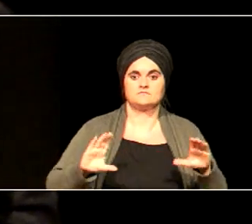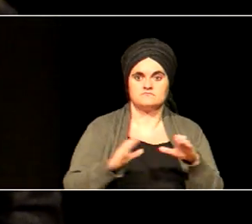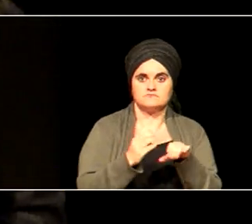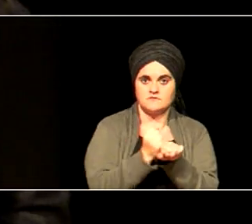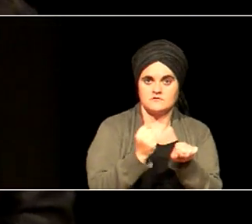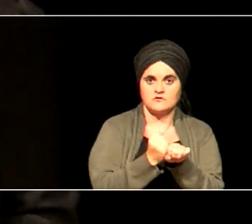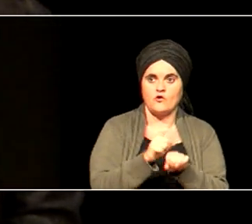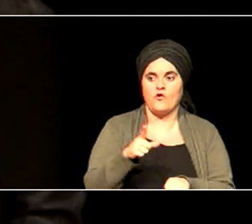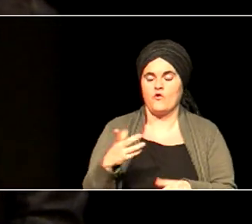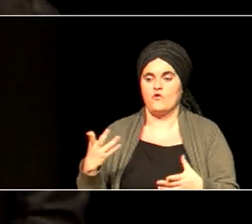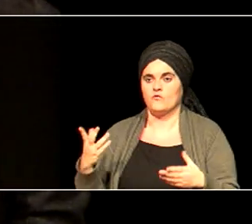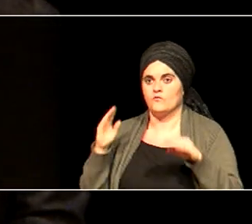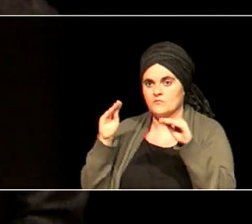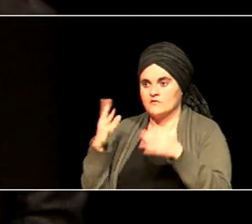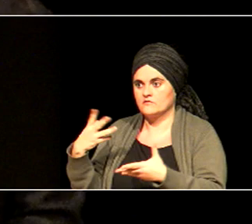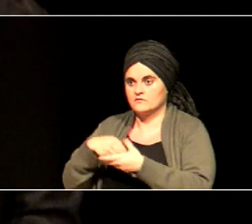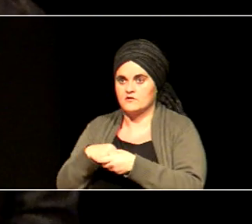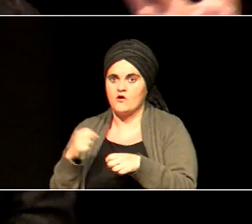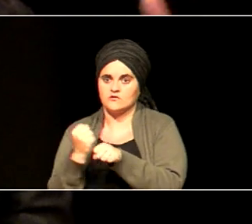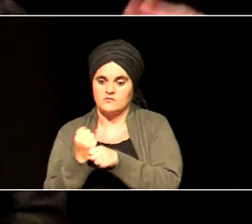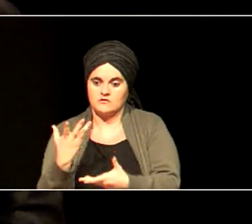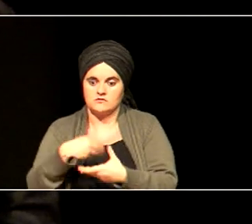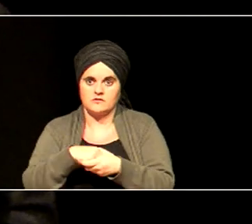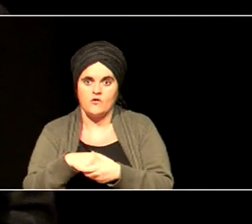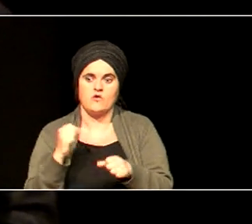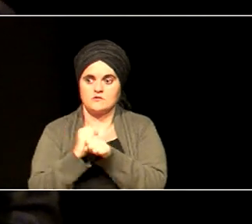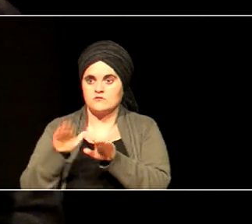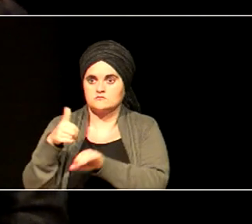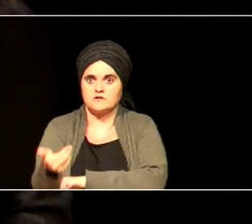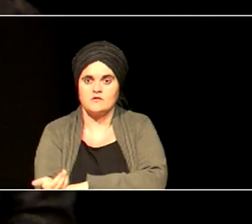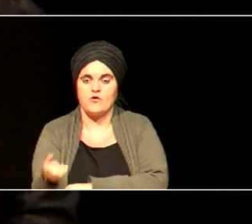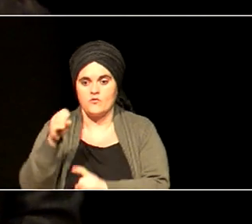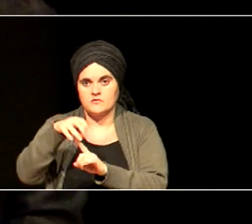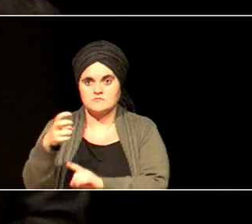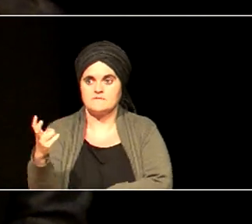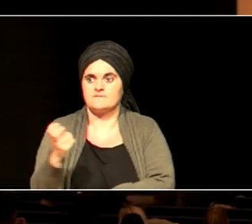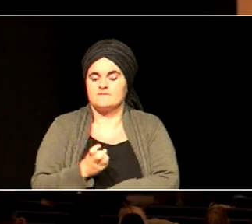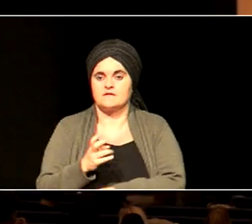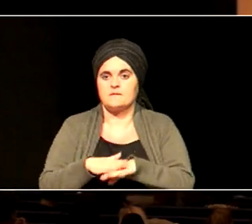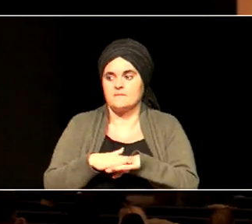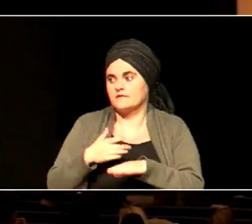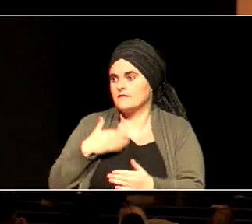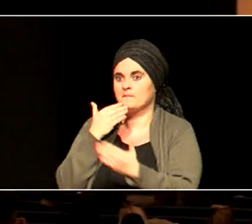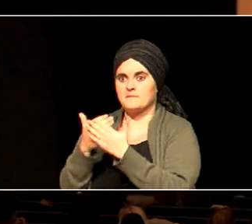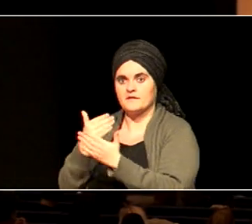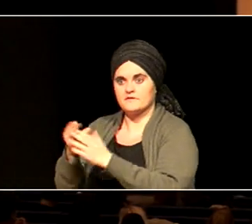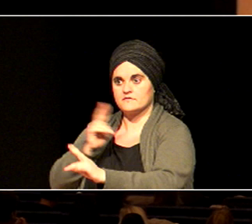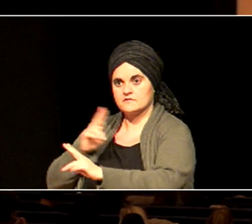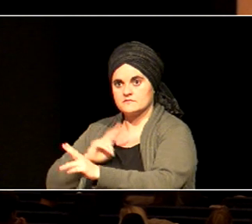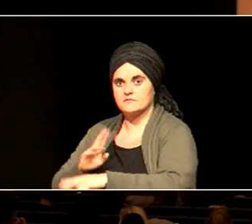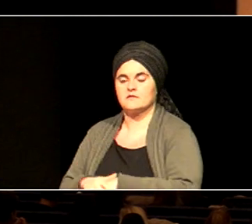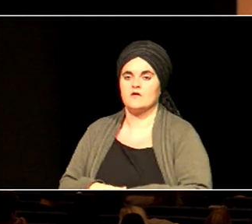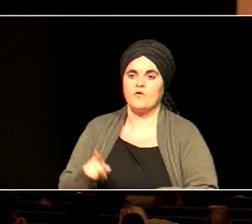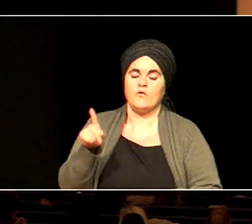formación interna, o para trabajo de formación externa, o porque viene el berritxegune con algunas demandas que tenemos, o porque queremos